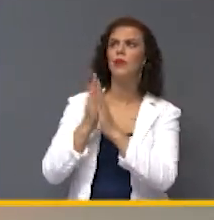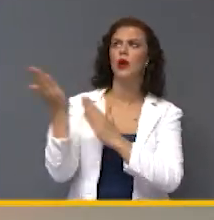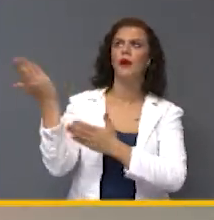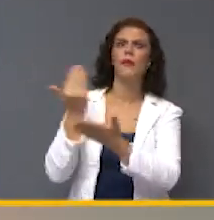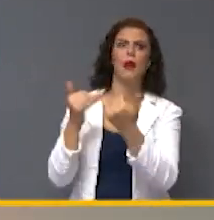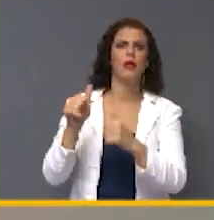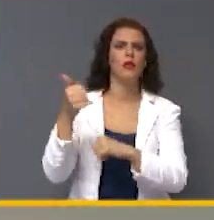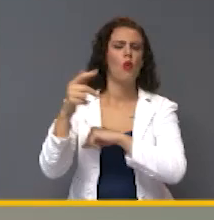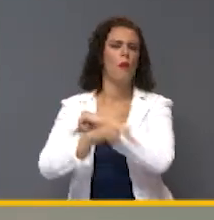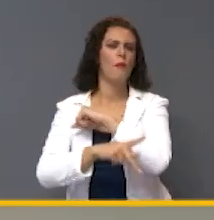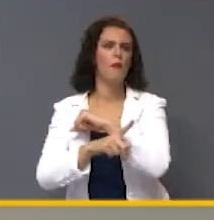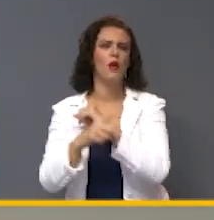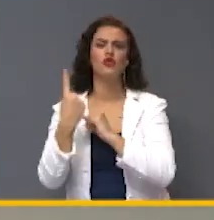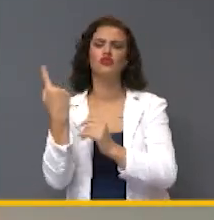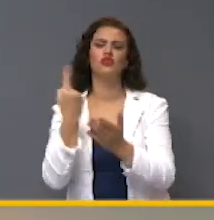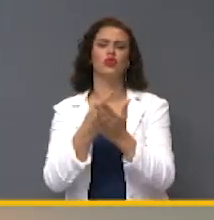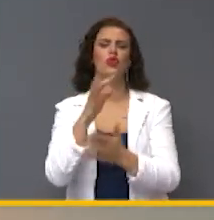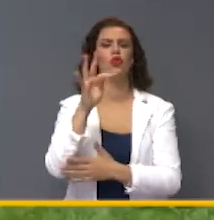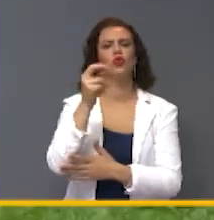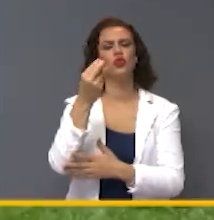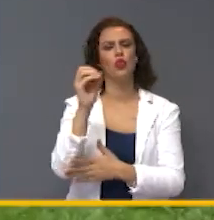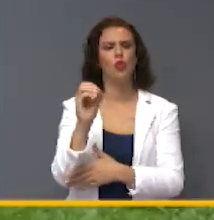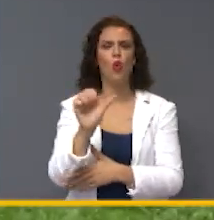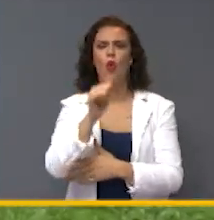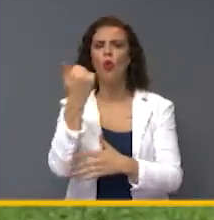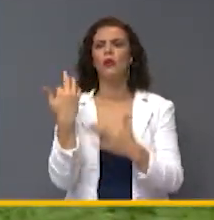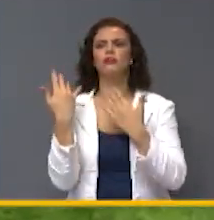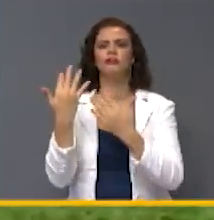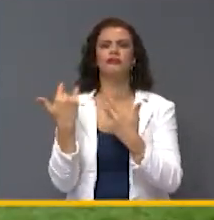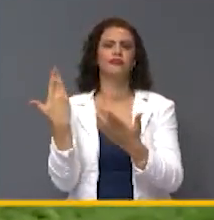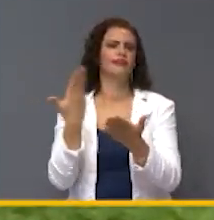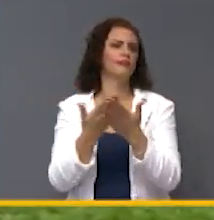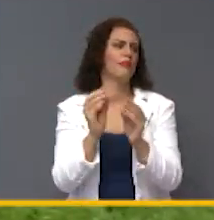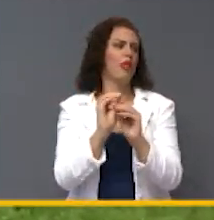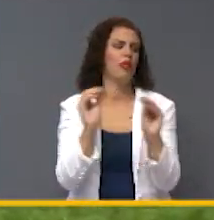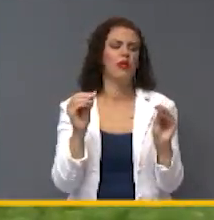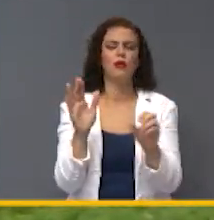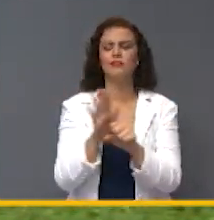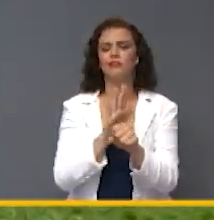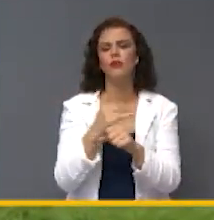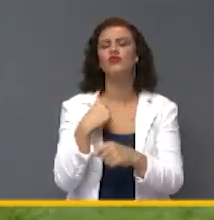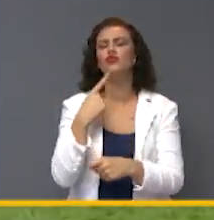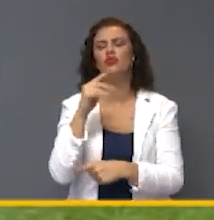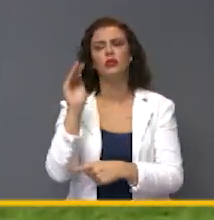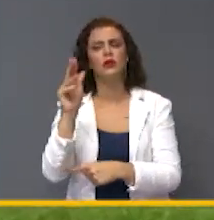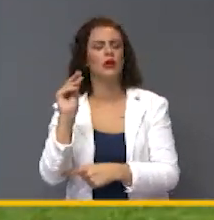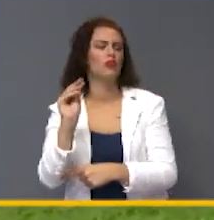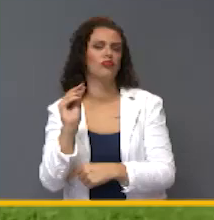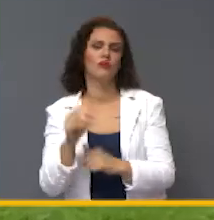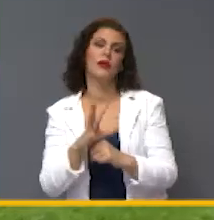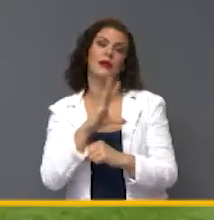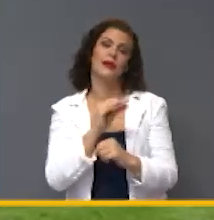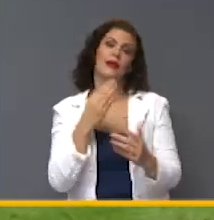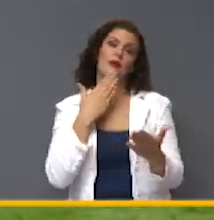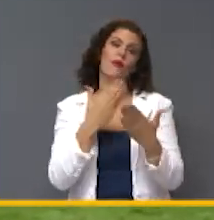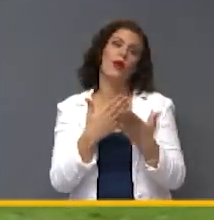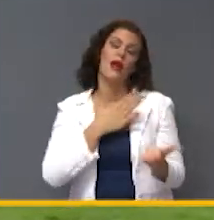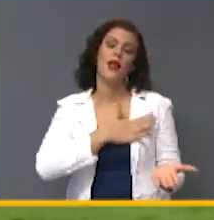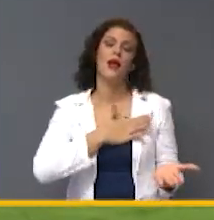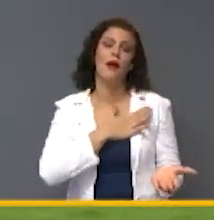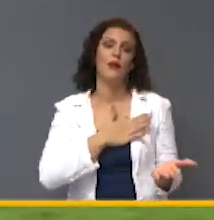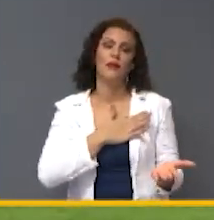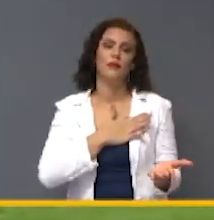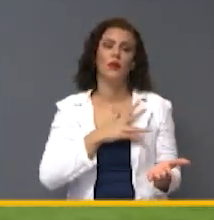bueno, solo nos llegó el de Toño. Los otros refuerzos pues no llenaron mis expectativas, lo hice saber y bueno,